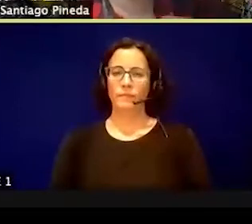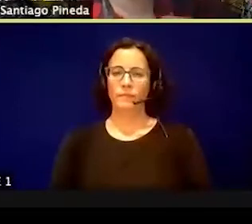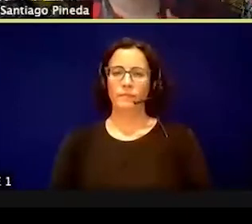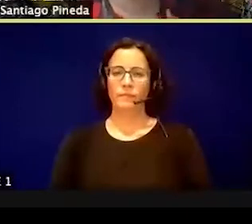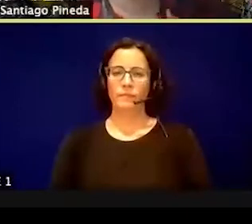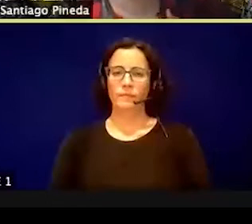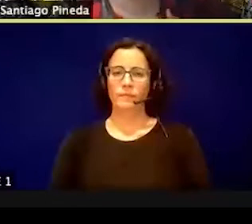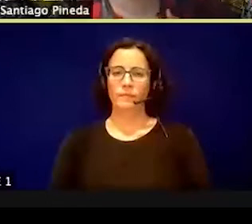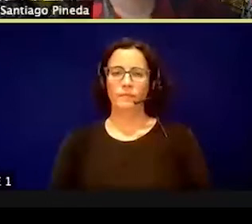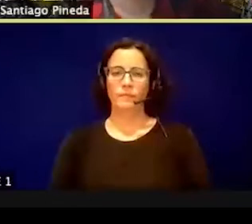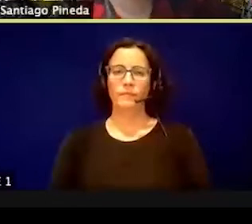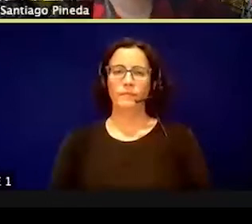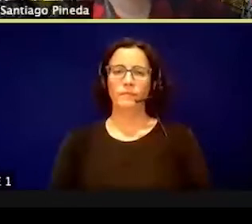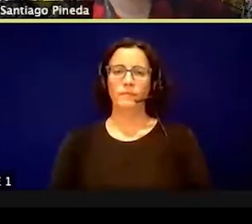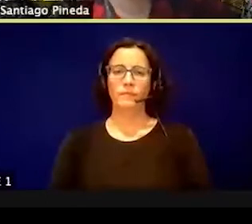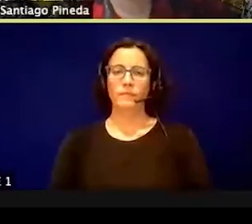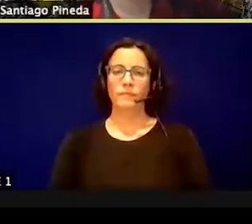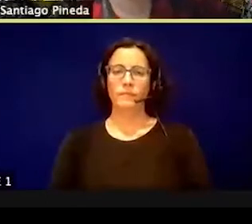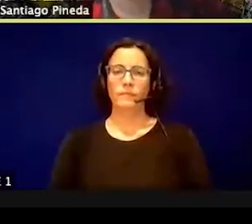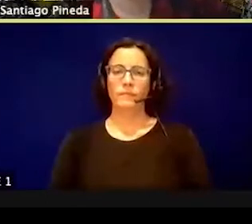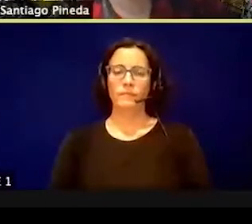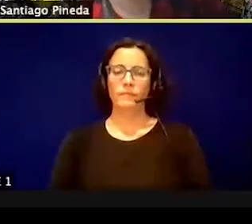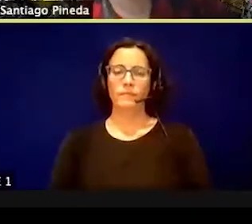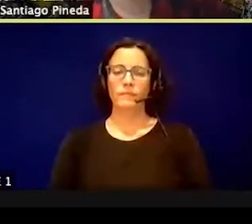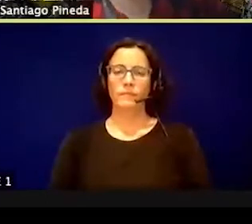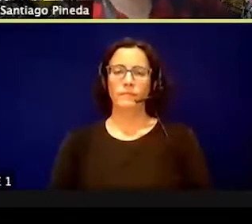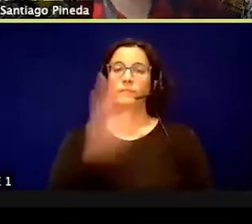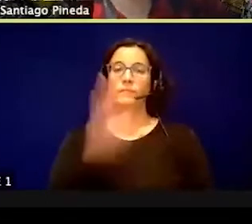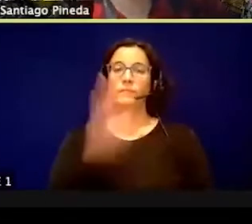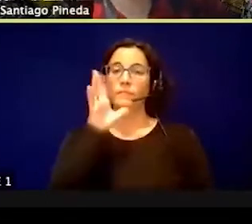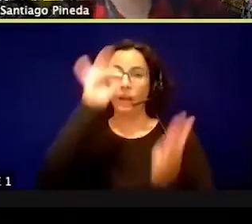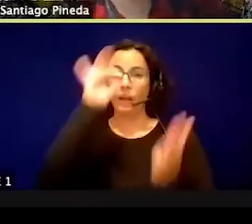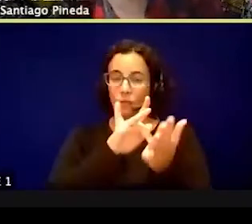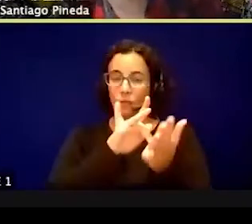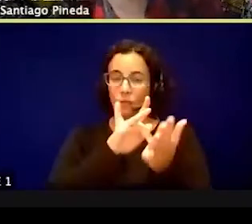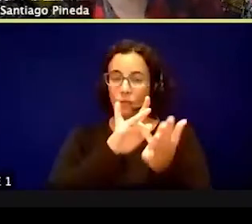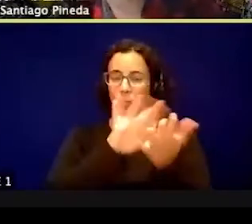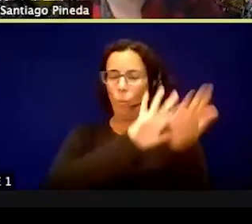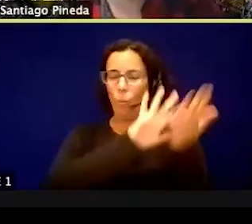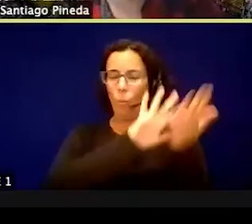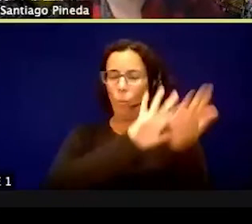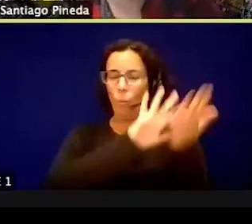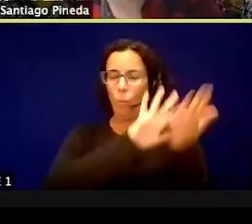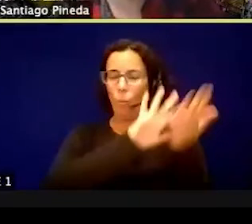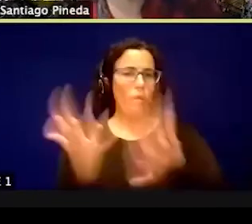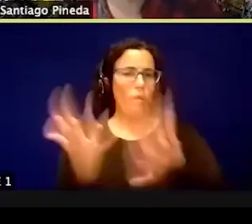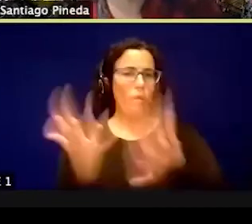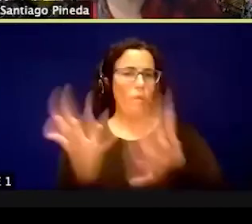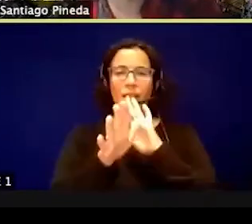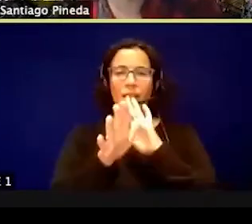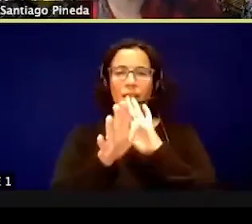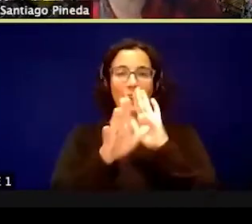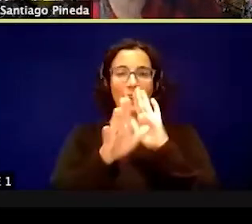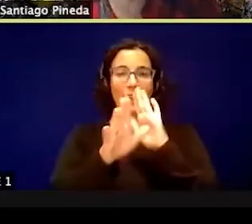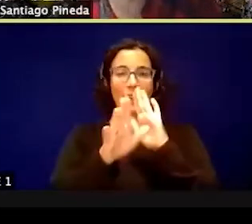Yo pienso que estamos viviendo un cambio de paradigma donde desarrollar ciudades inclusivas está en la agenda